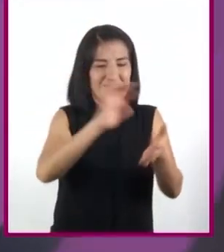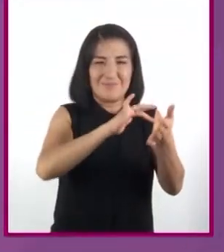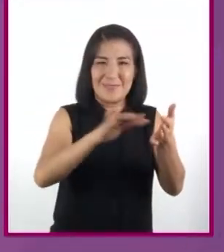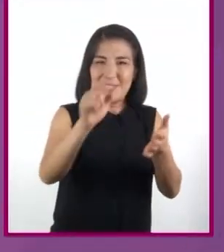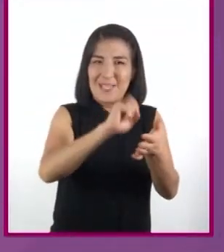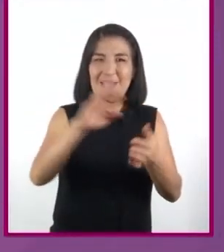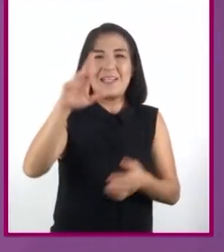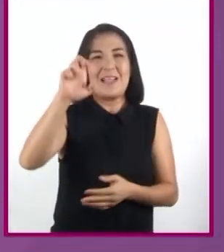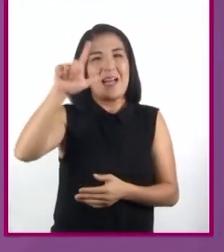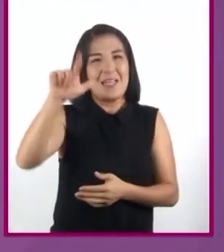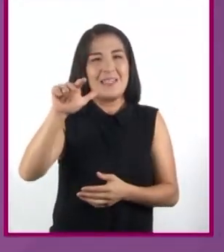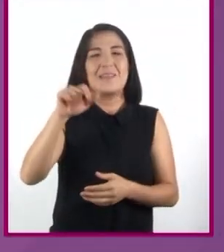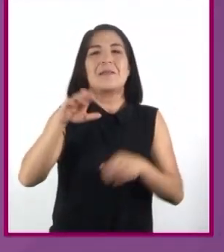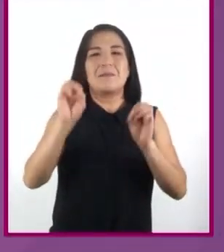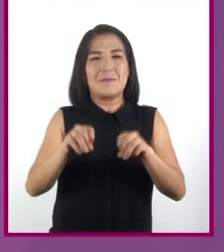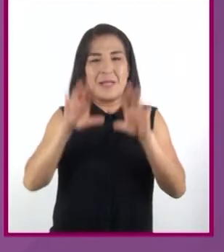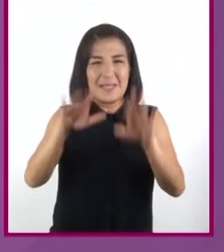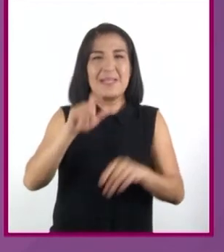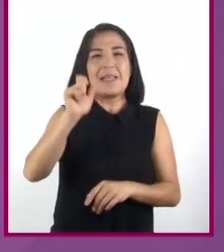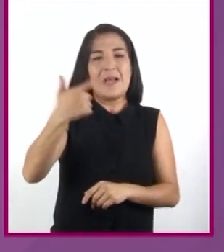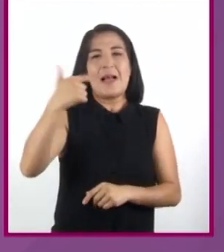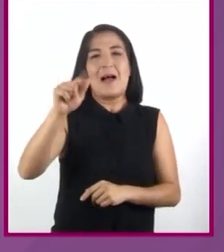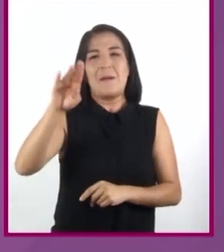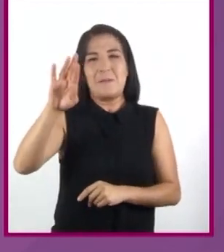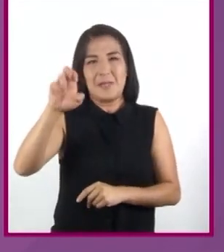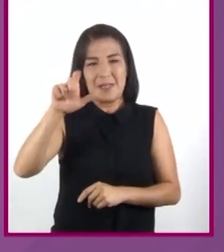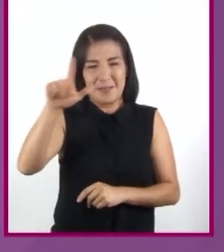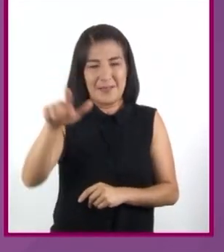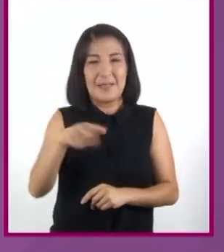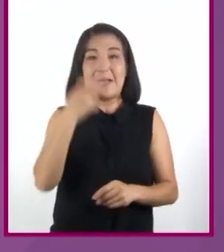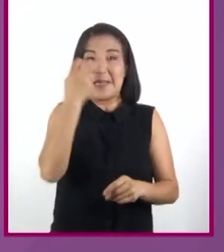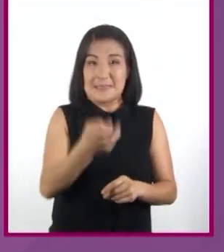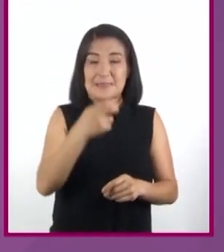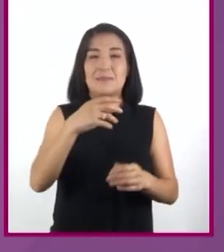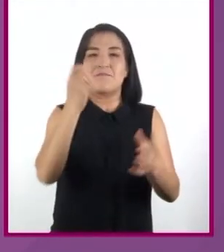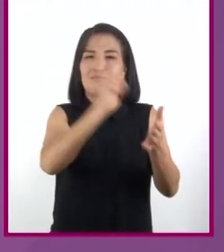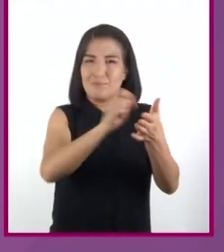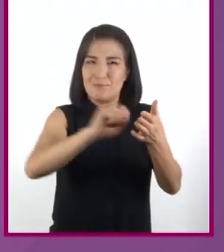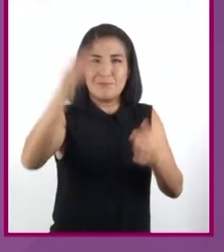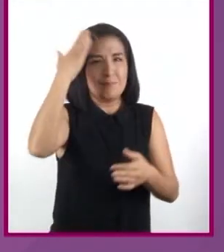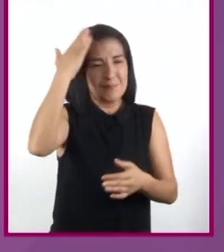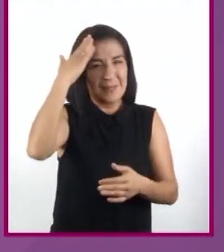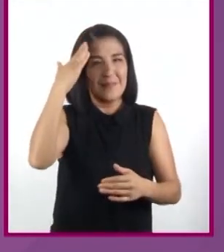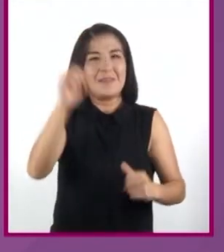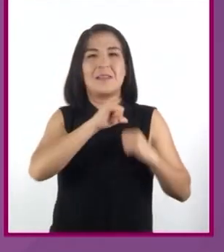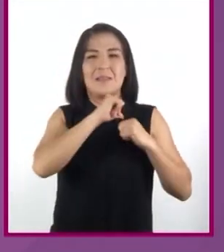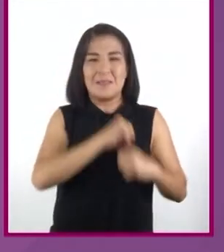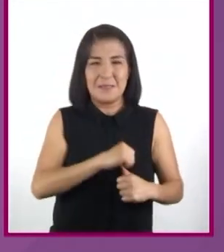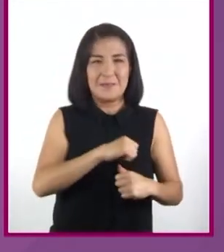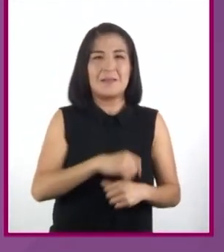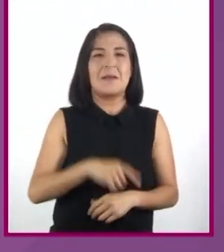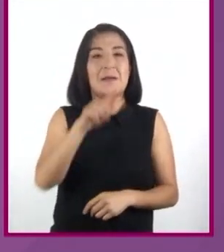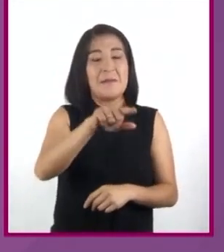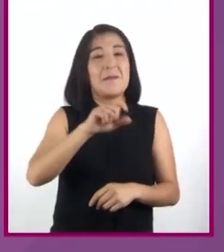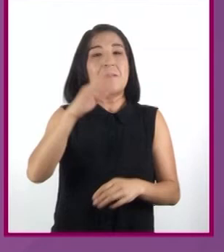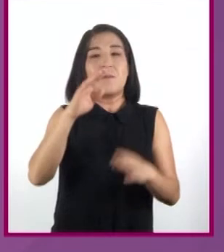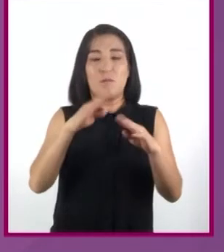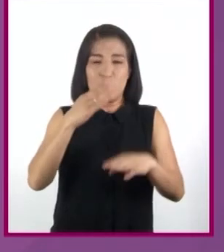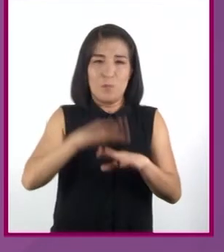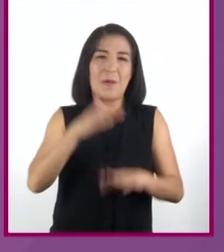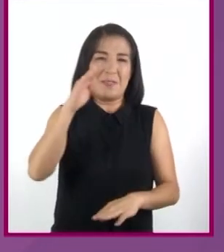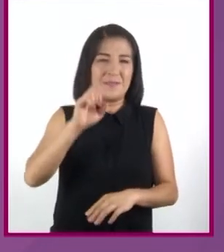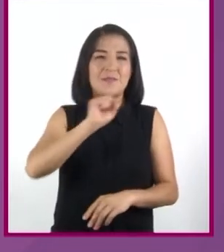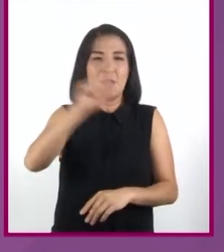mágico, Gabriel García Márquez. El destacado escritor Gabriel García Márquez nace un 6 de marzo